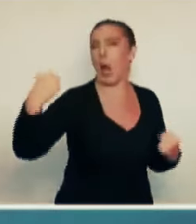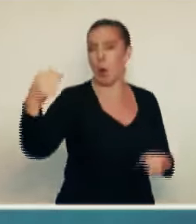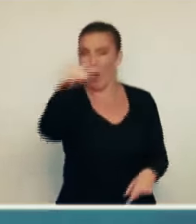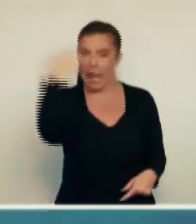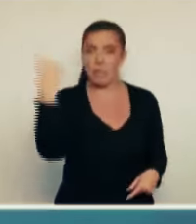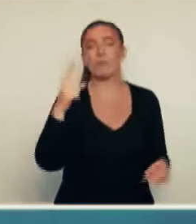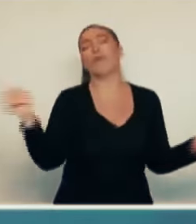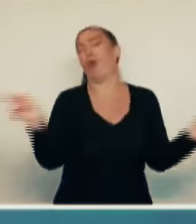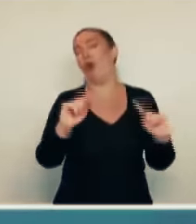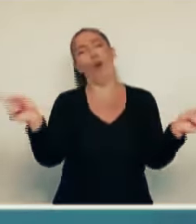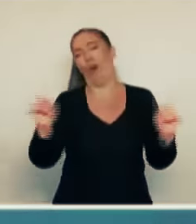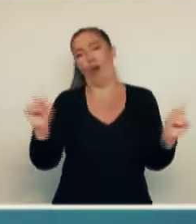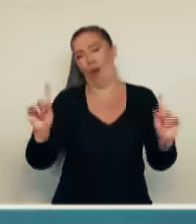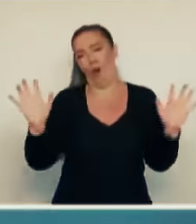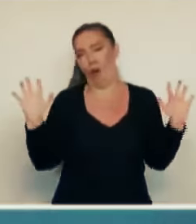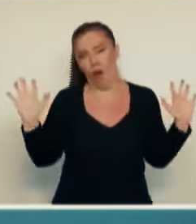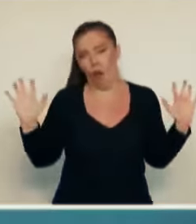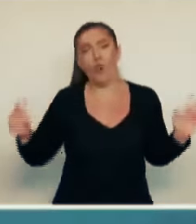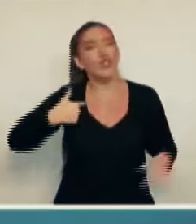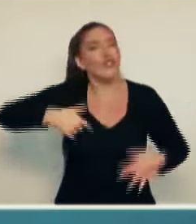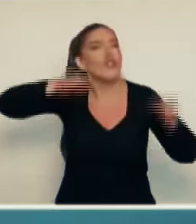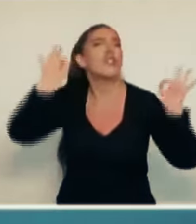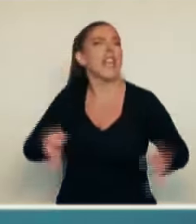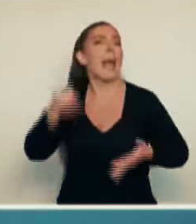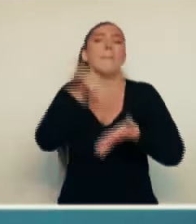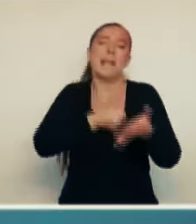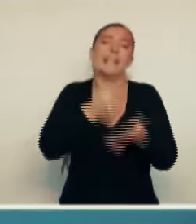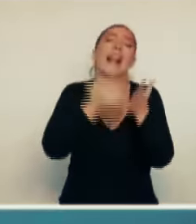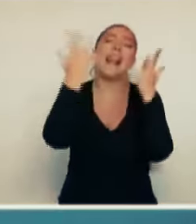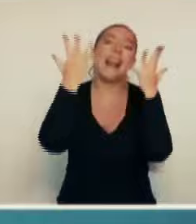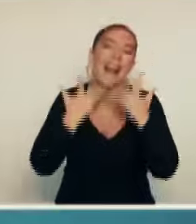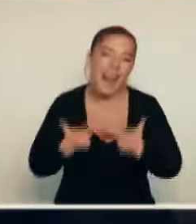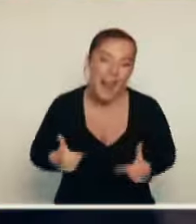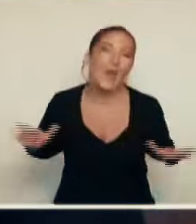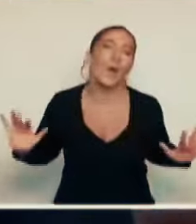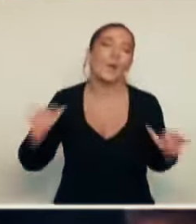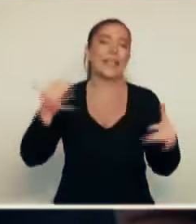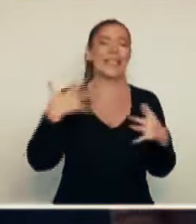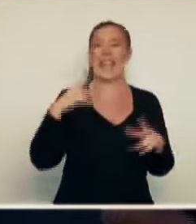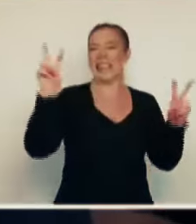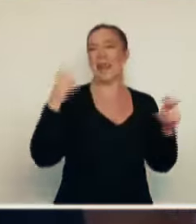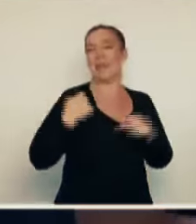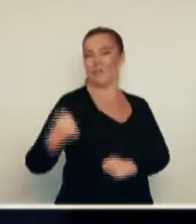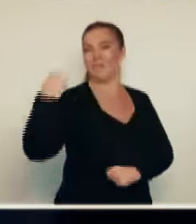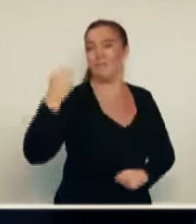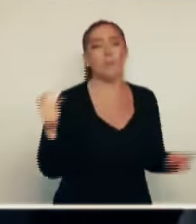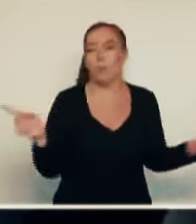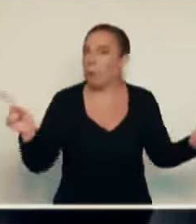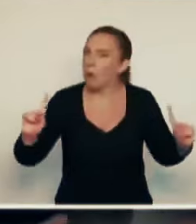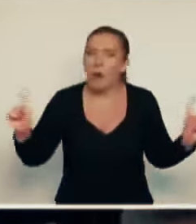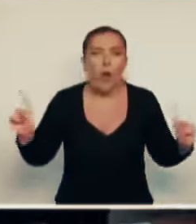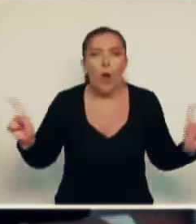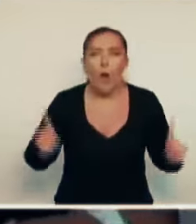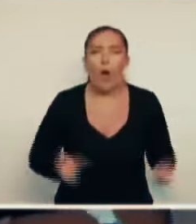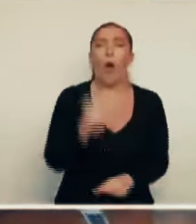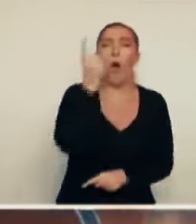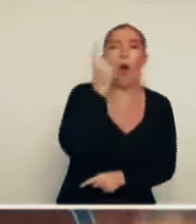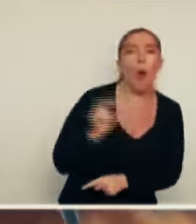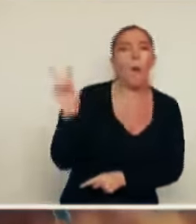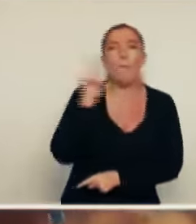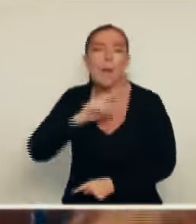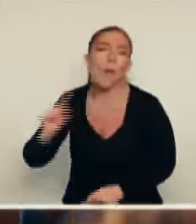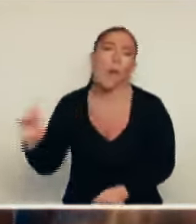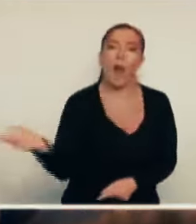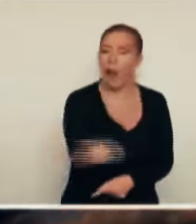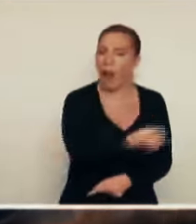¡No, no! Yo sé que a la militancia le gusta la heroicidad, pero no. Hombres y mujeres de